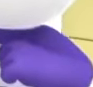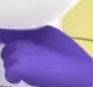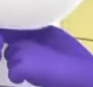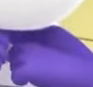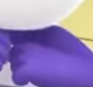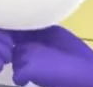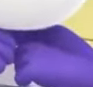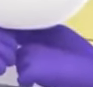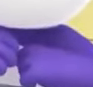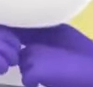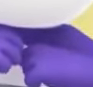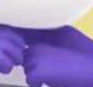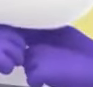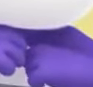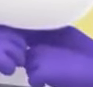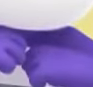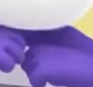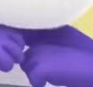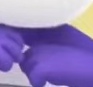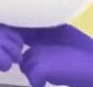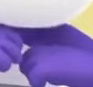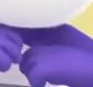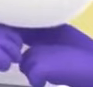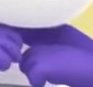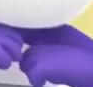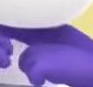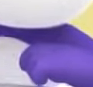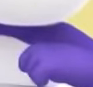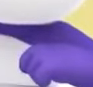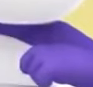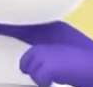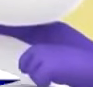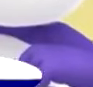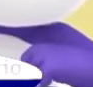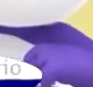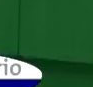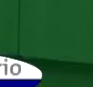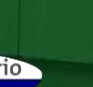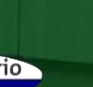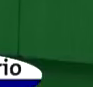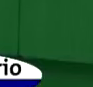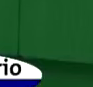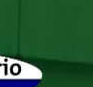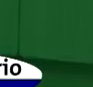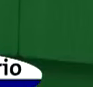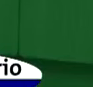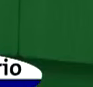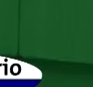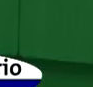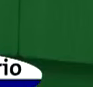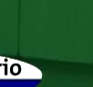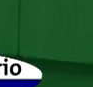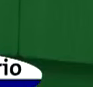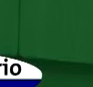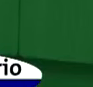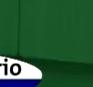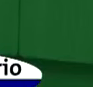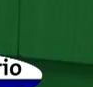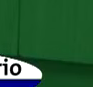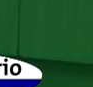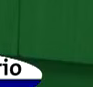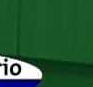Es hora de almorzar. Entonces, ¿qué comemos? Oh, bien. Pelea por el